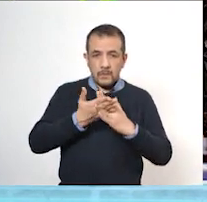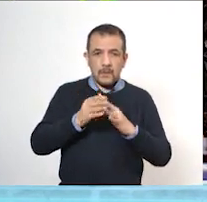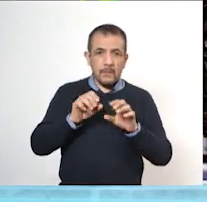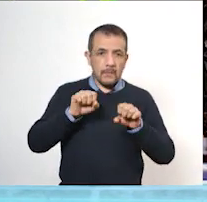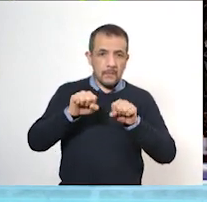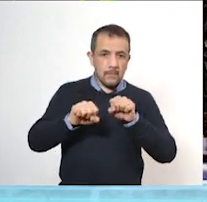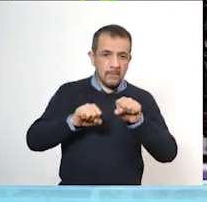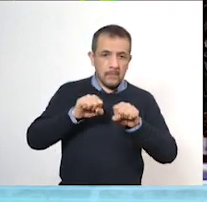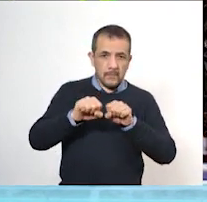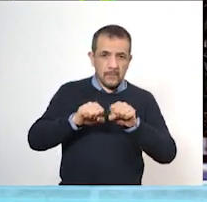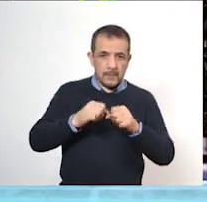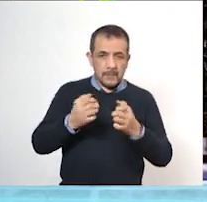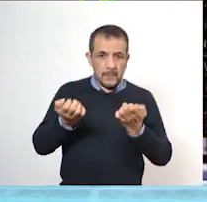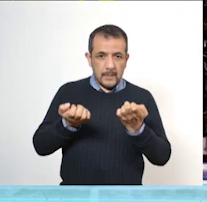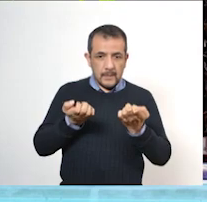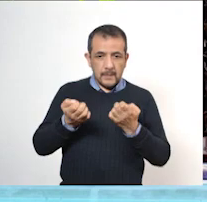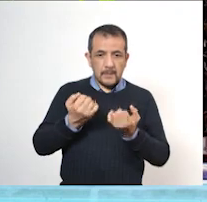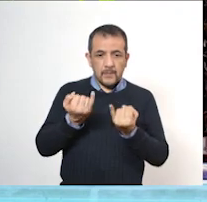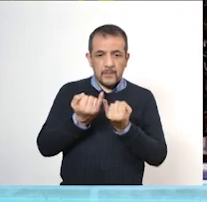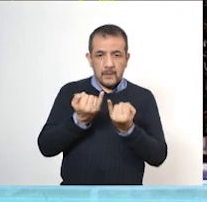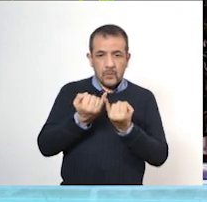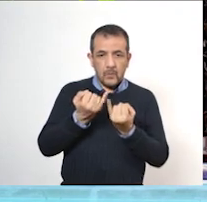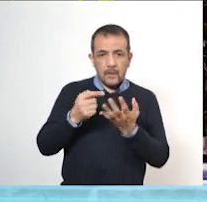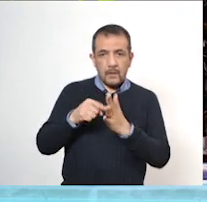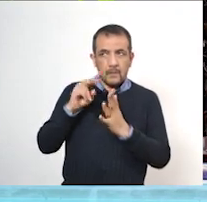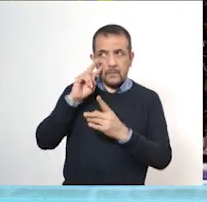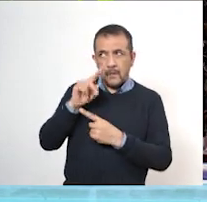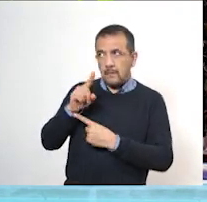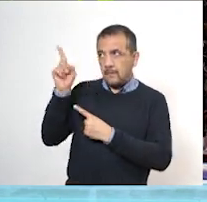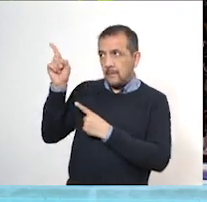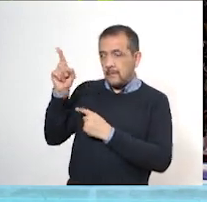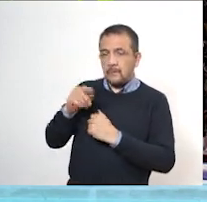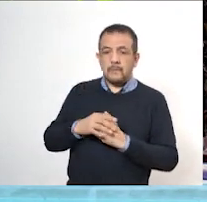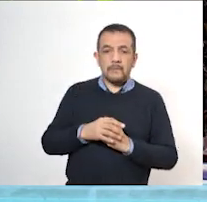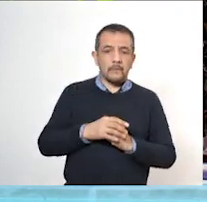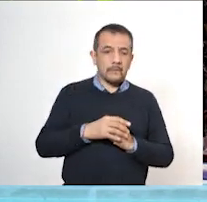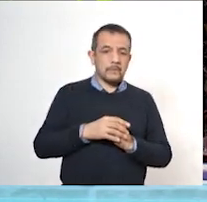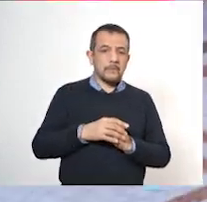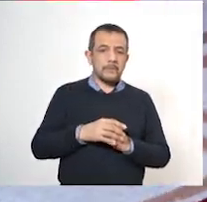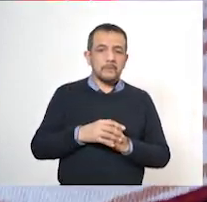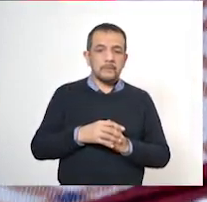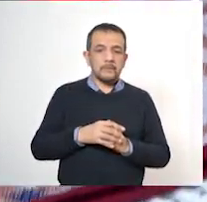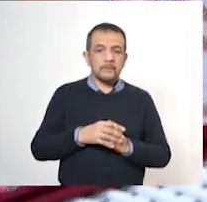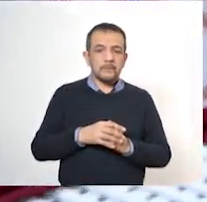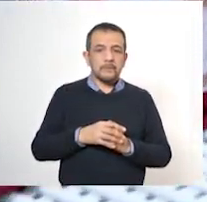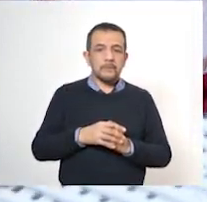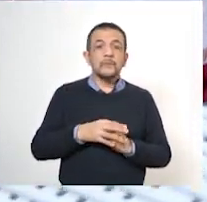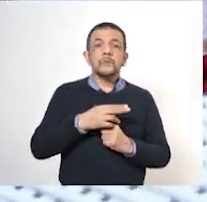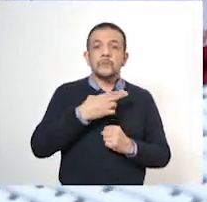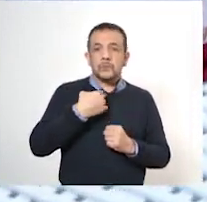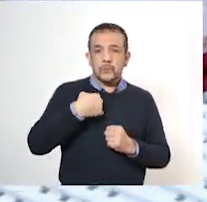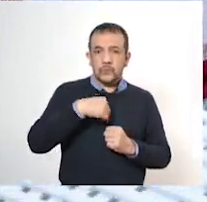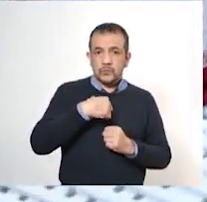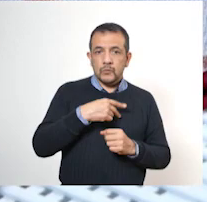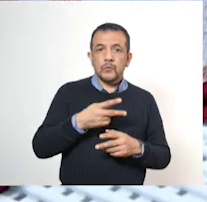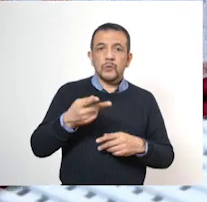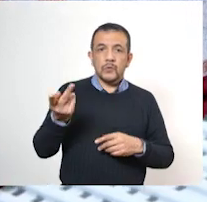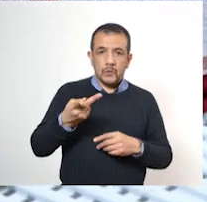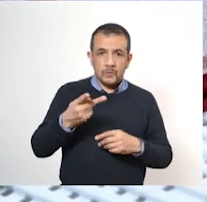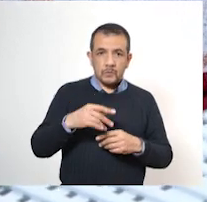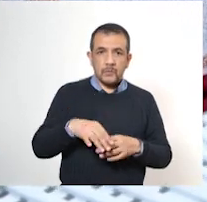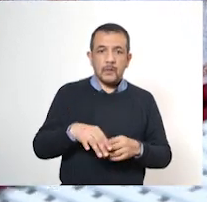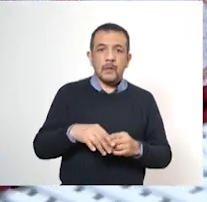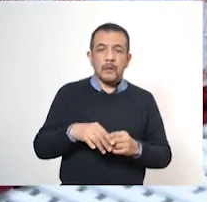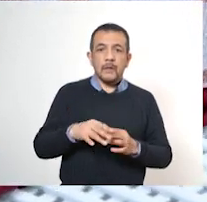a recostar y vamos a poner la planta de nuestras manos de un lado de forma lateral a nuestro cuerpo. Vamos a estirar completamente la